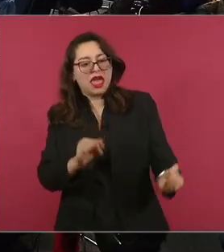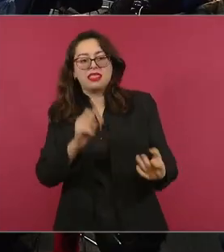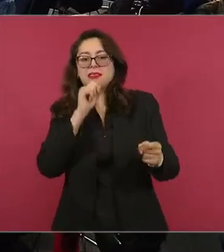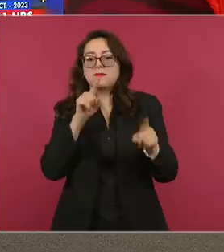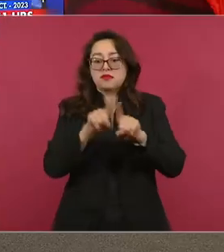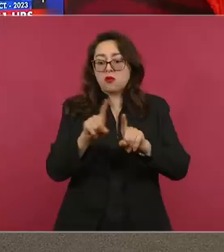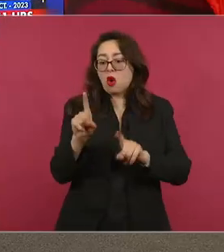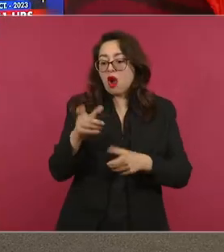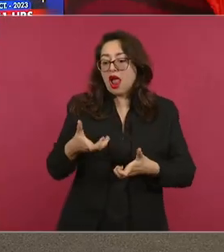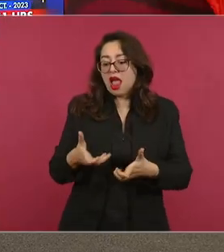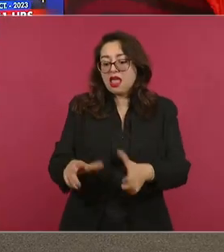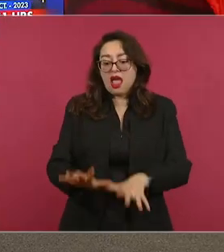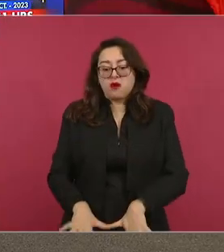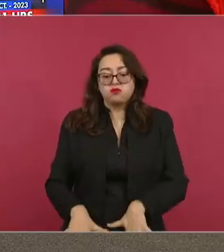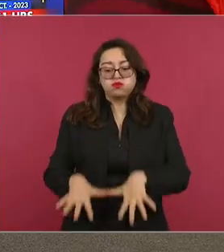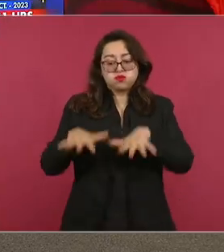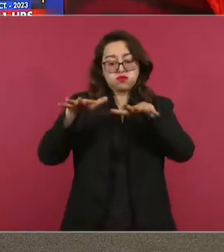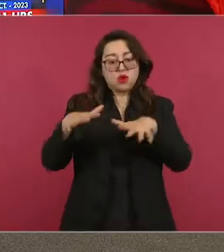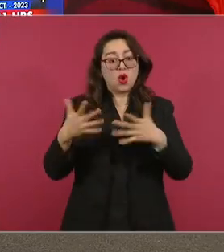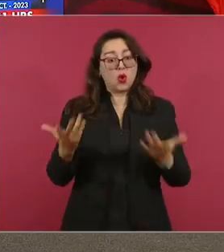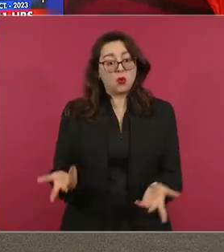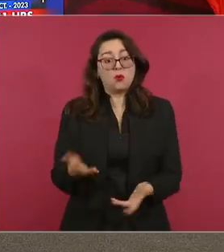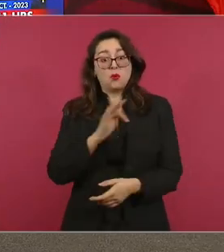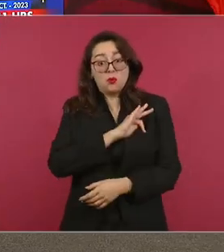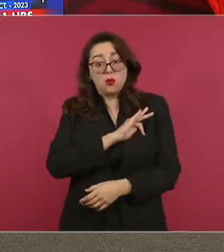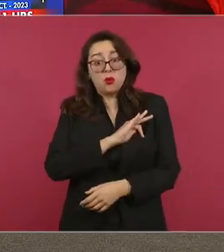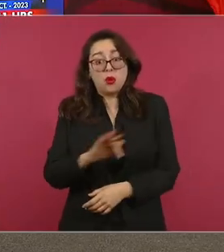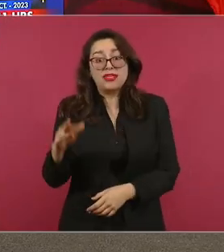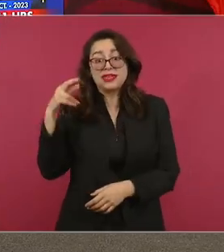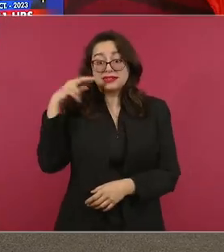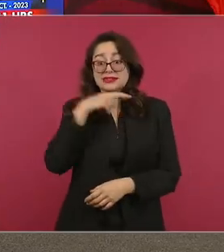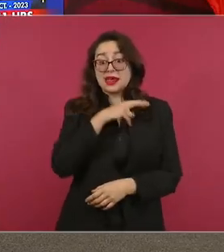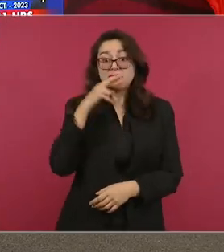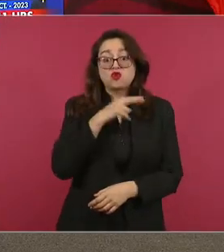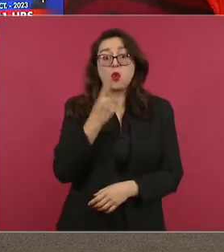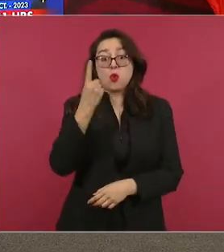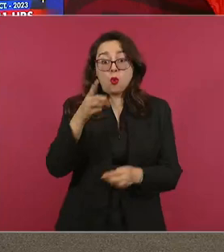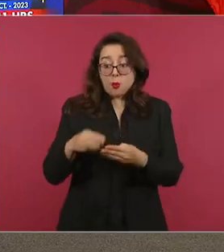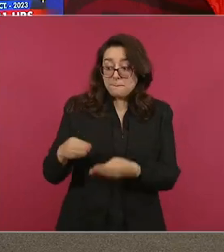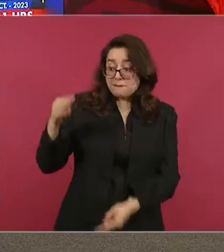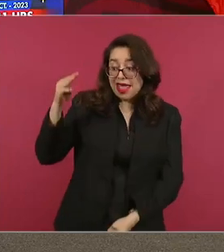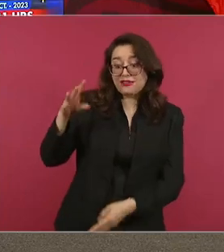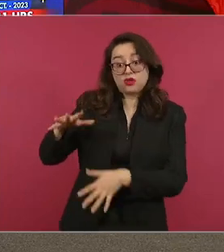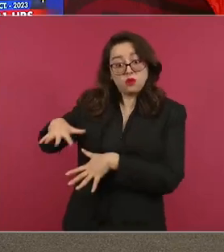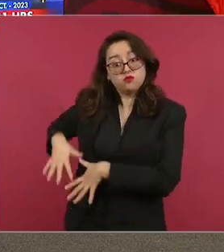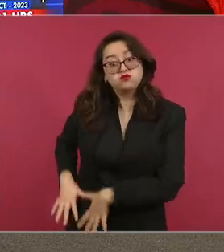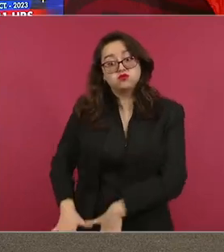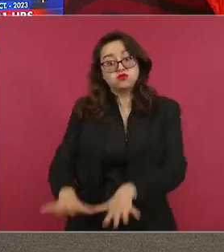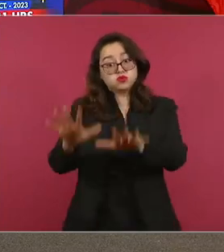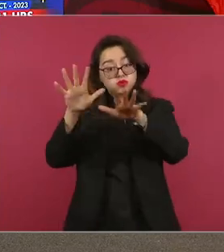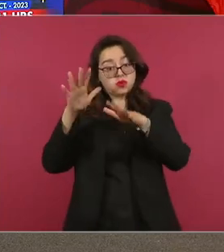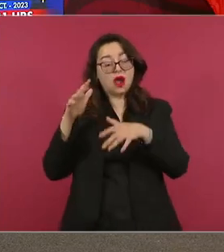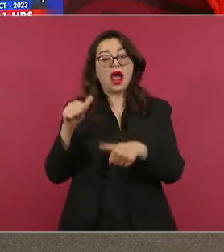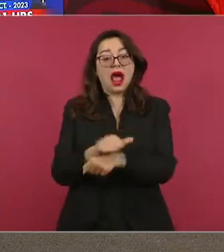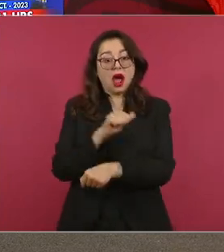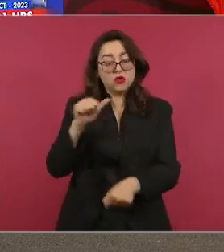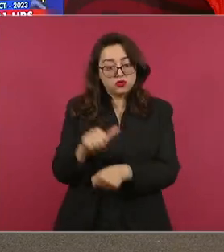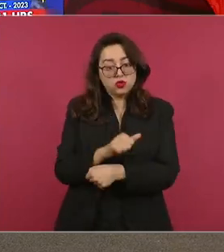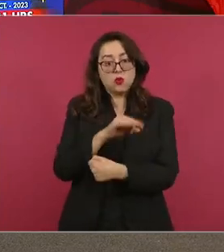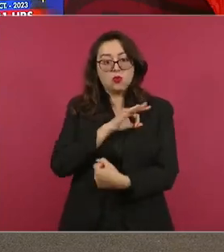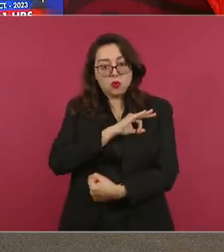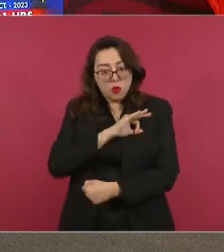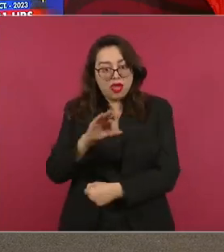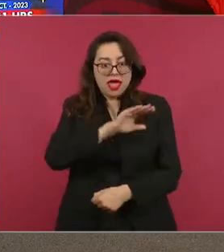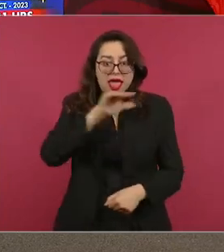que se puedan inundar, porque menos de un metro de agua puede arrastrar no solamente a una persona, sino también a un vehículo con personas, y no queremos